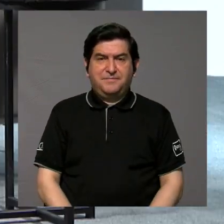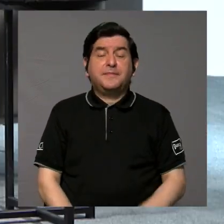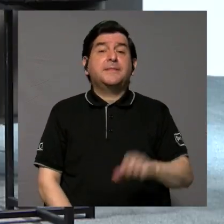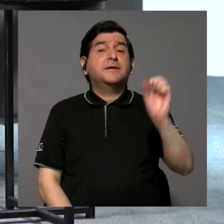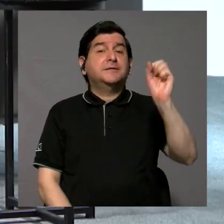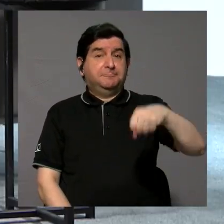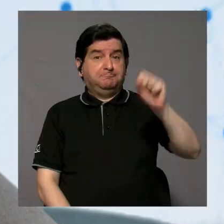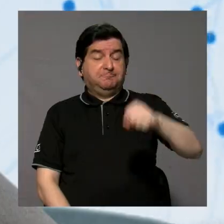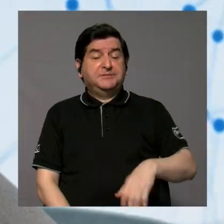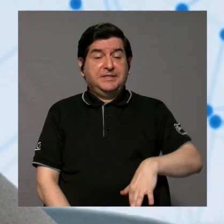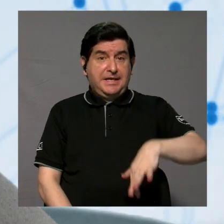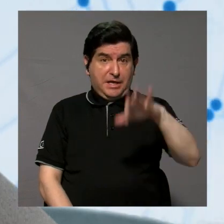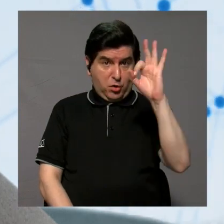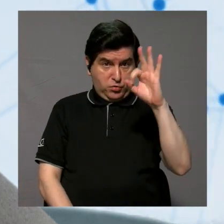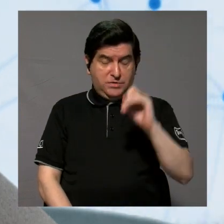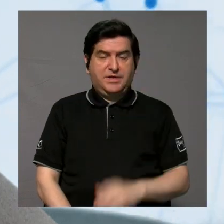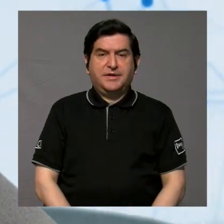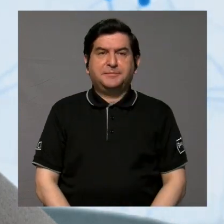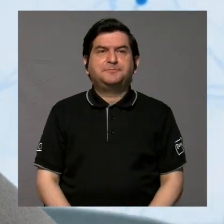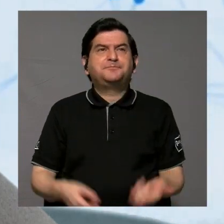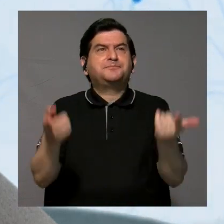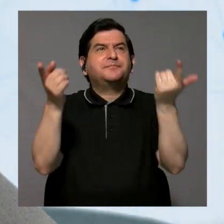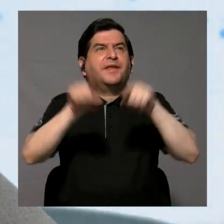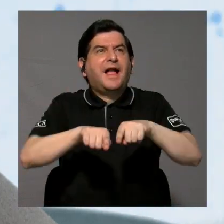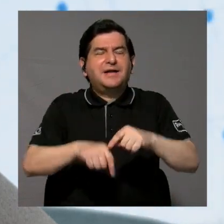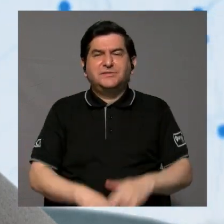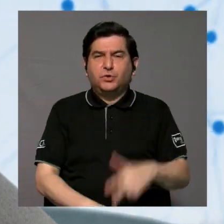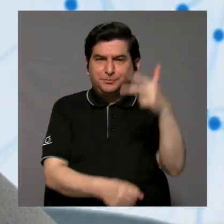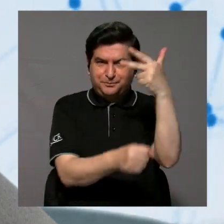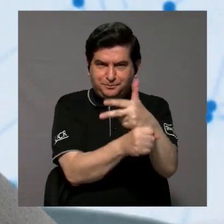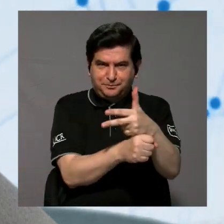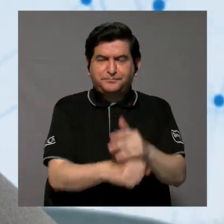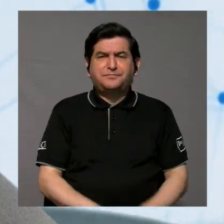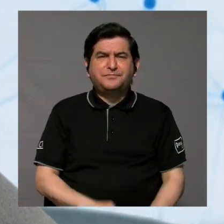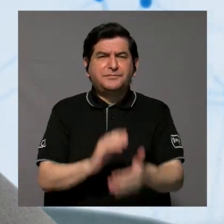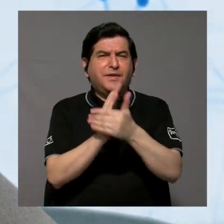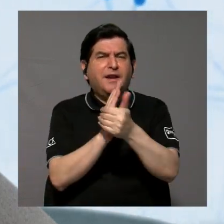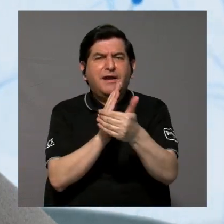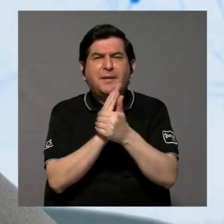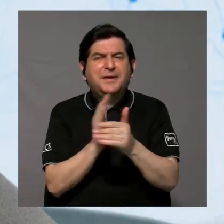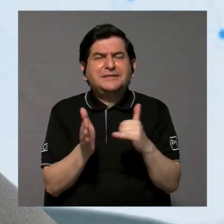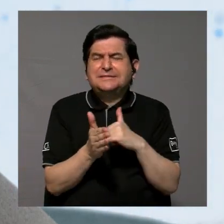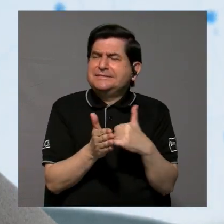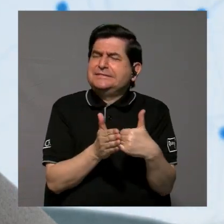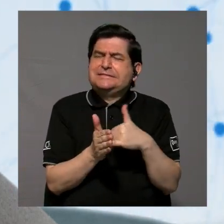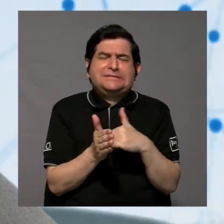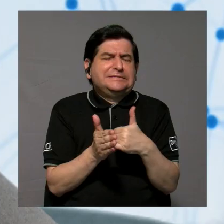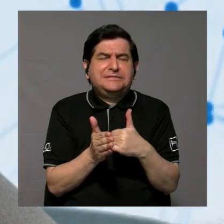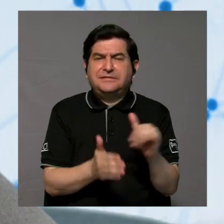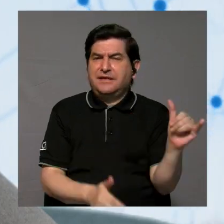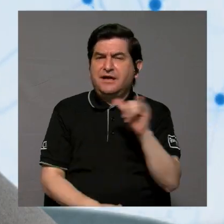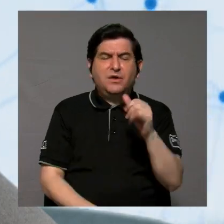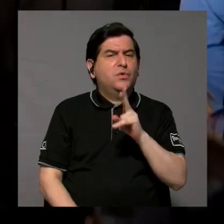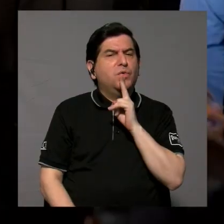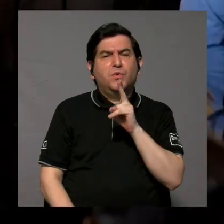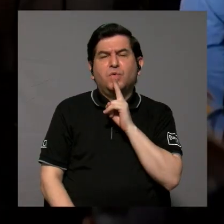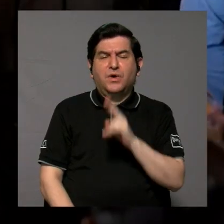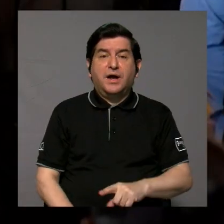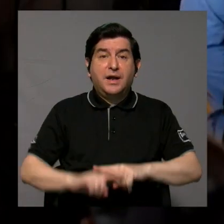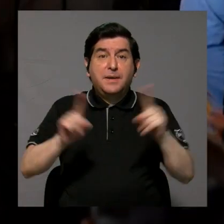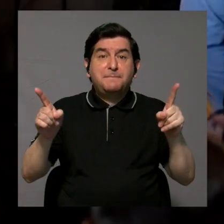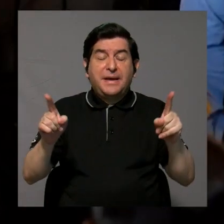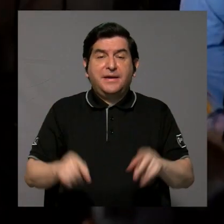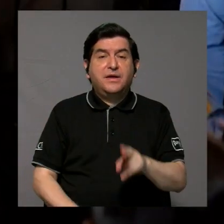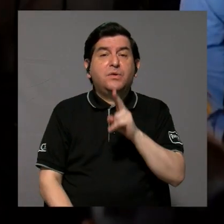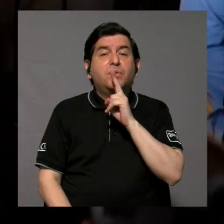sí encontramos, por ejemplo, en el caso de Guatemala son capacidades sumamente débiles, lo mismo que en Honduras, pero en el caso